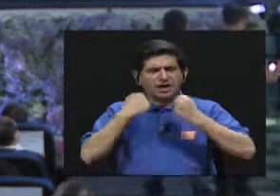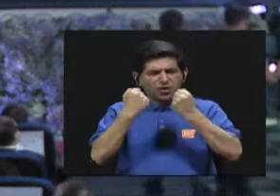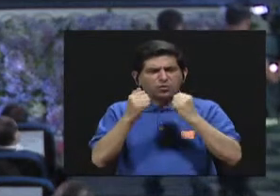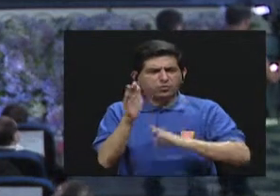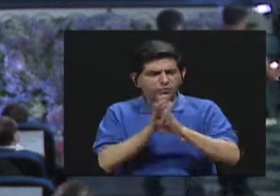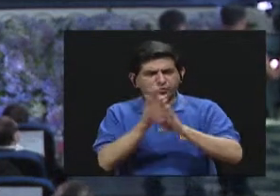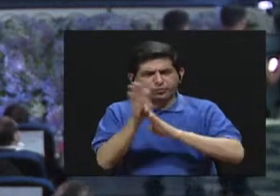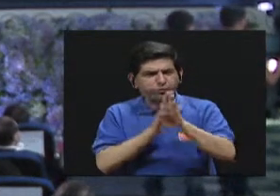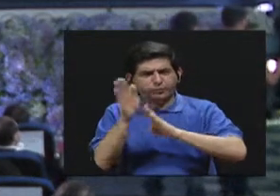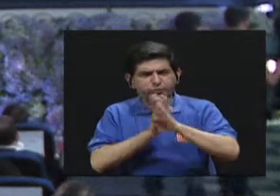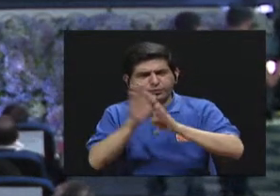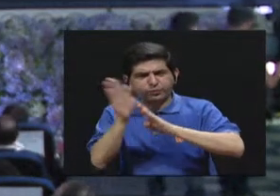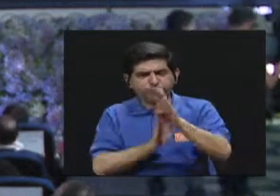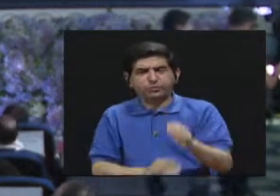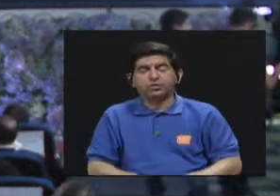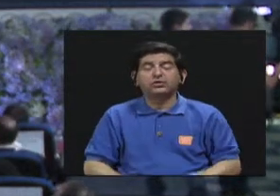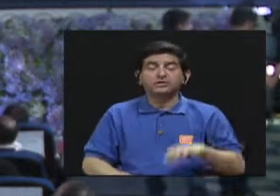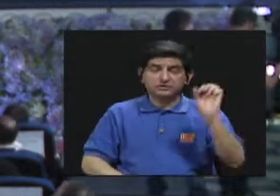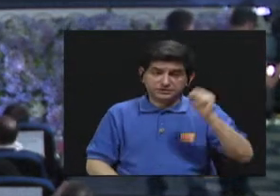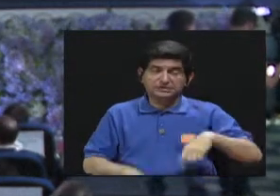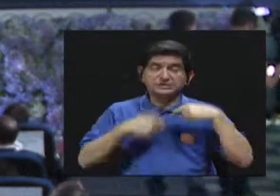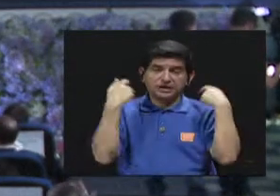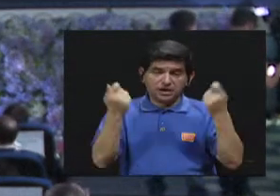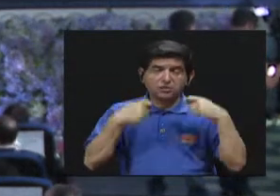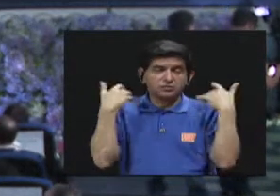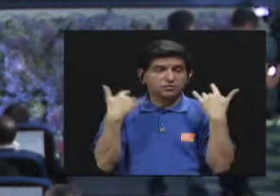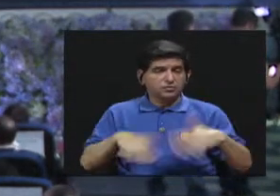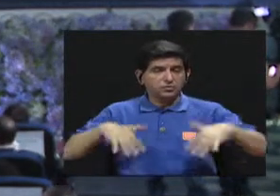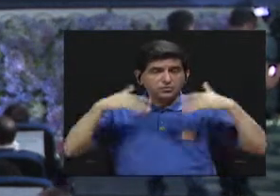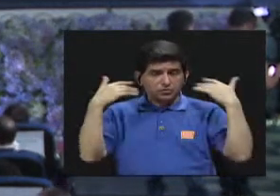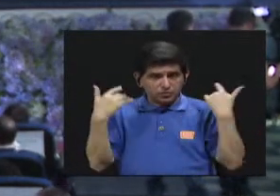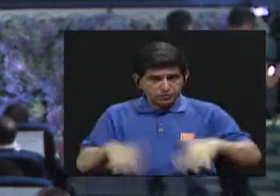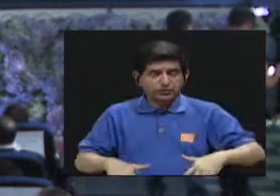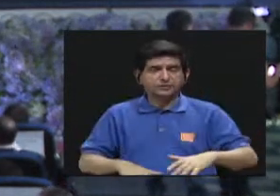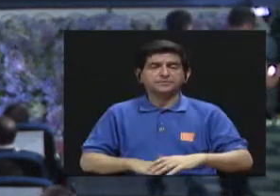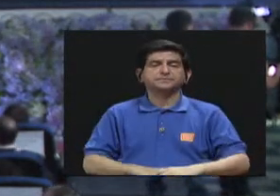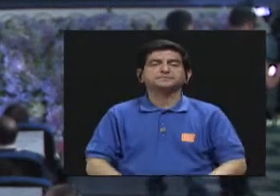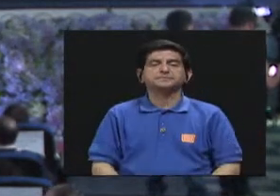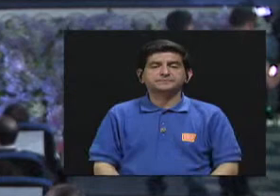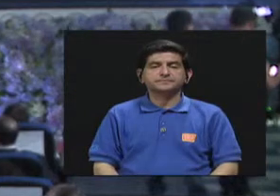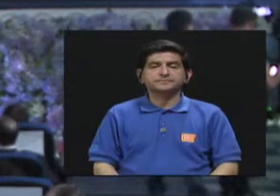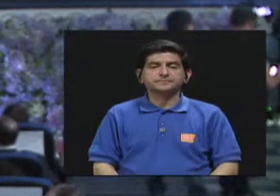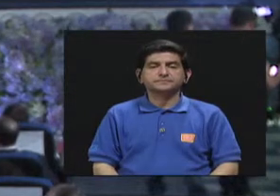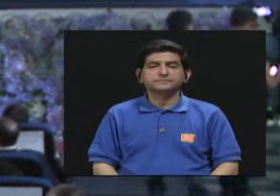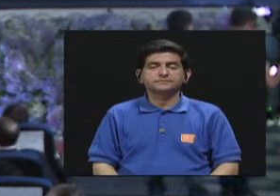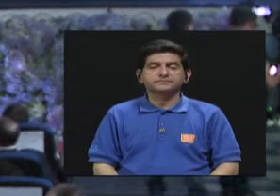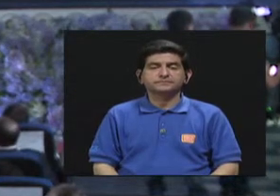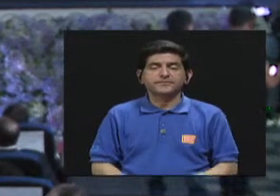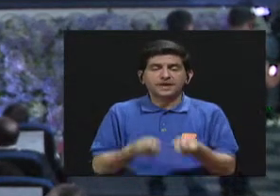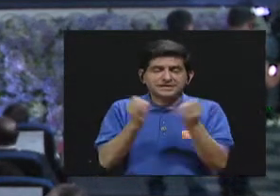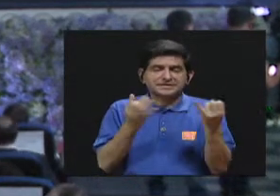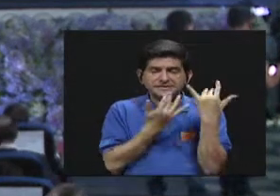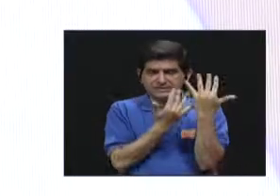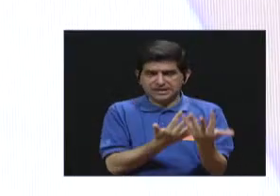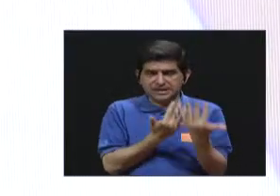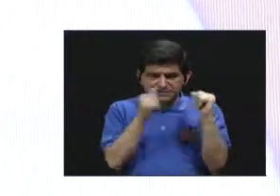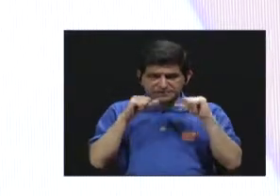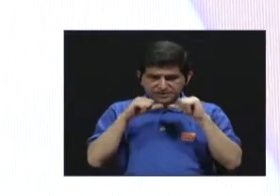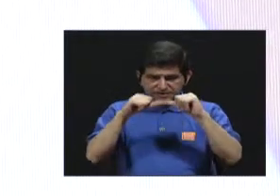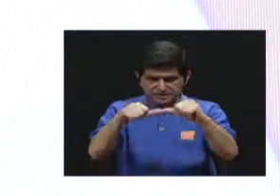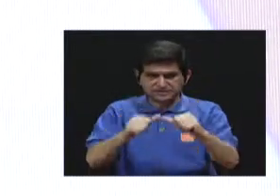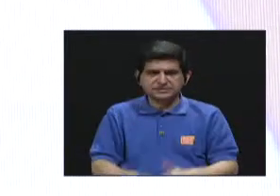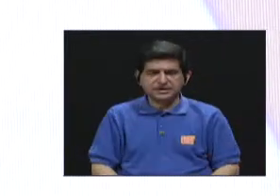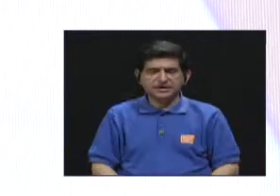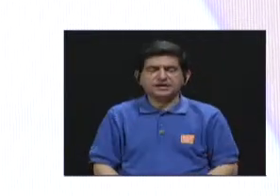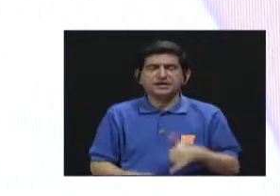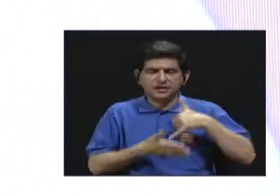intenso desarrollaron. Un festival, sí, tremendo es realmente. Y sin más preámbulos, seguimos